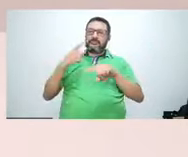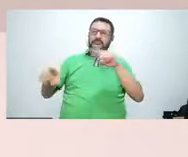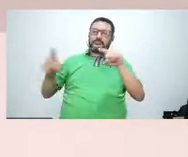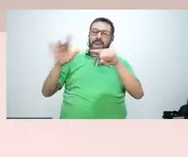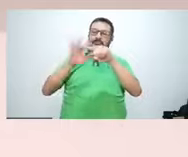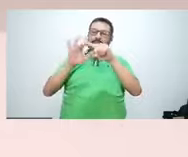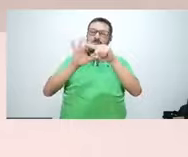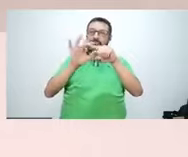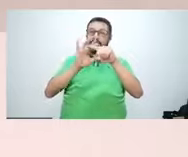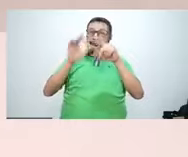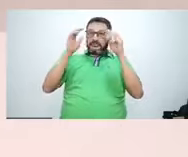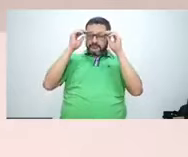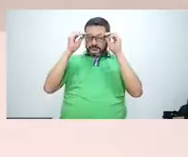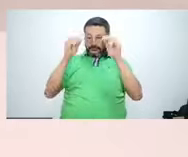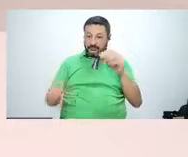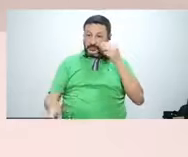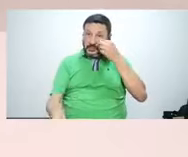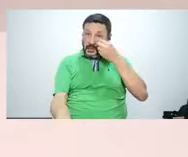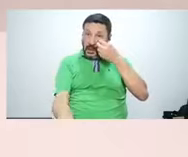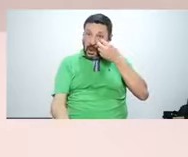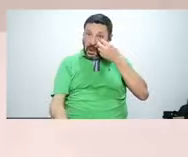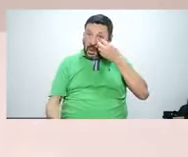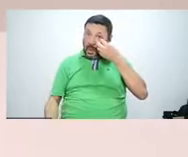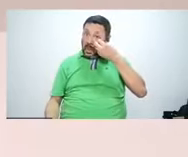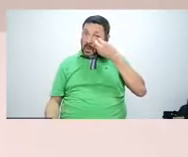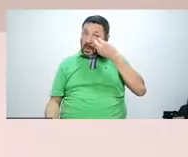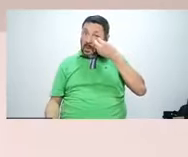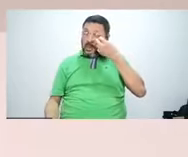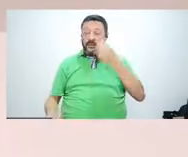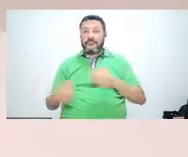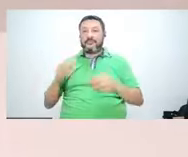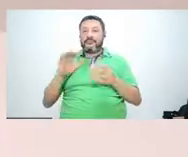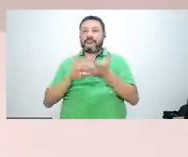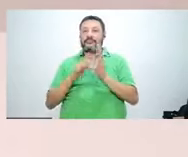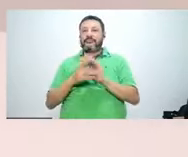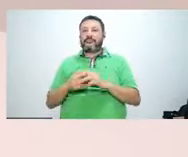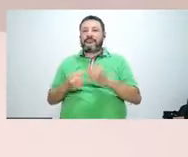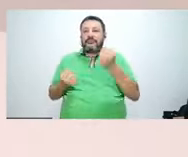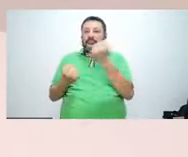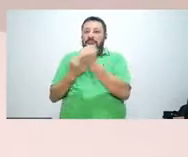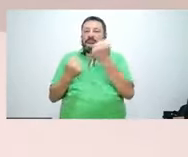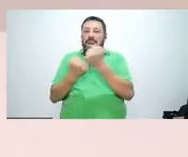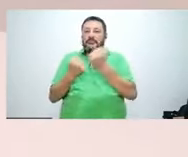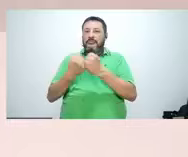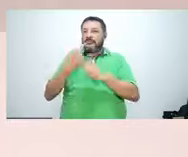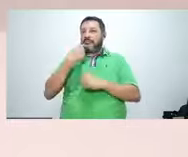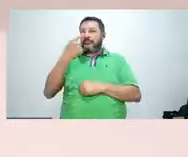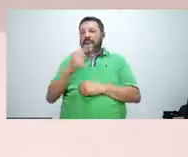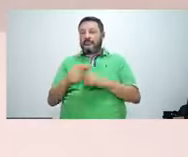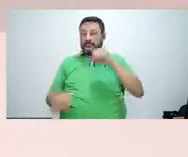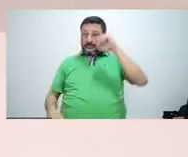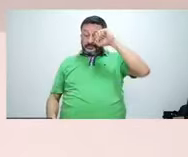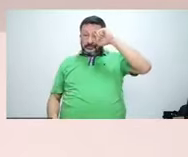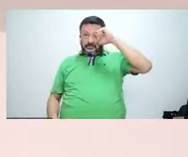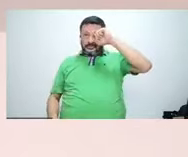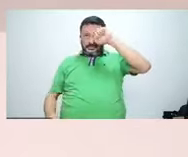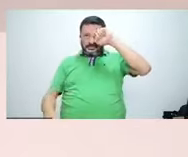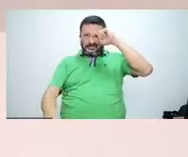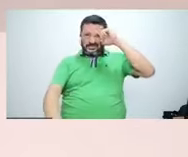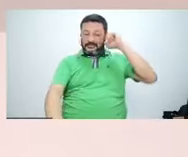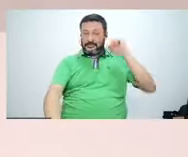toca pues como un poco más lento. Sin embargo, apoyo lo que dices, que lo que dijo el profe Montoya,